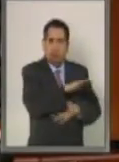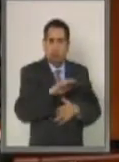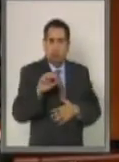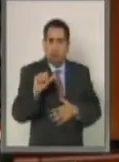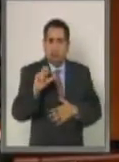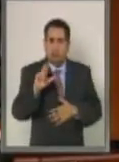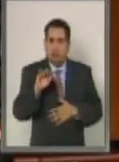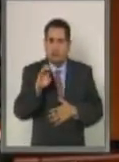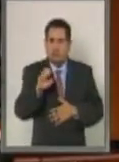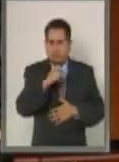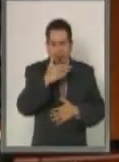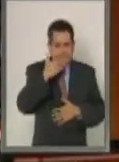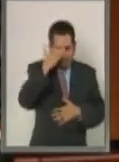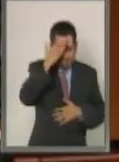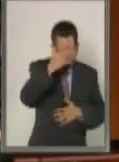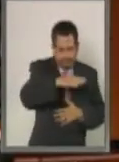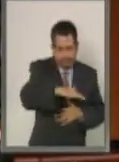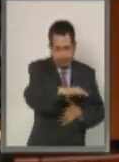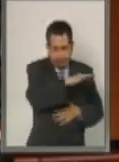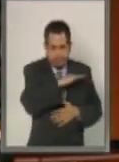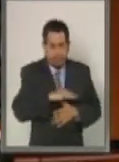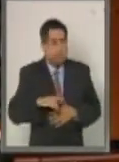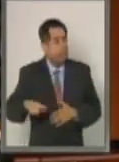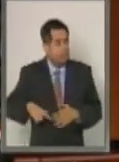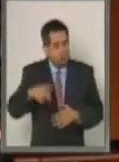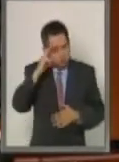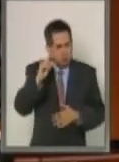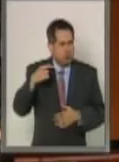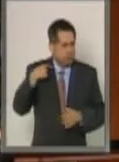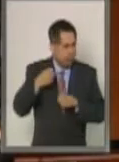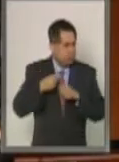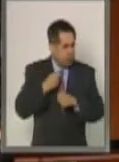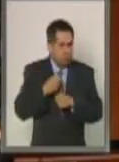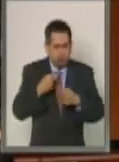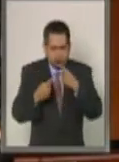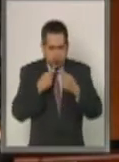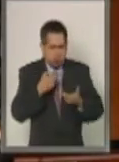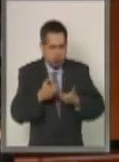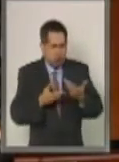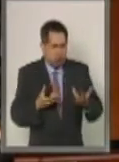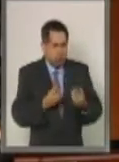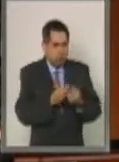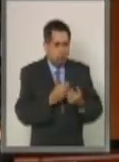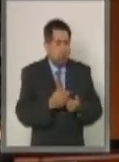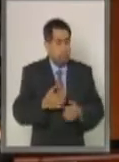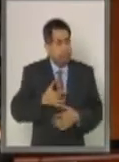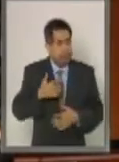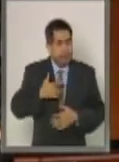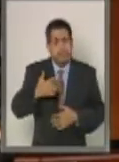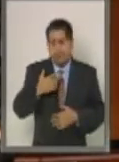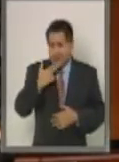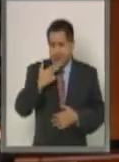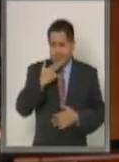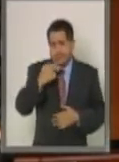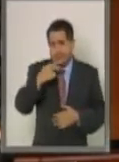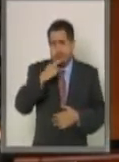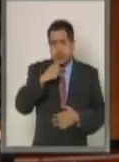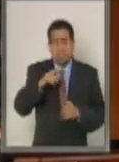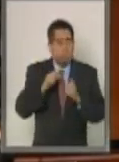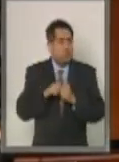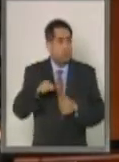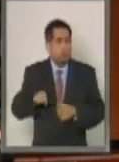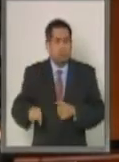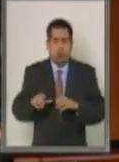el gobierno mexicano ha desarrollado en los años recientes y que se ha fortalecido con la gira de